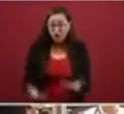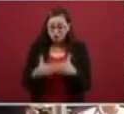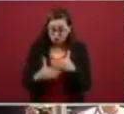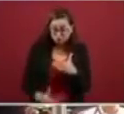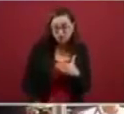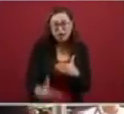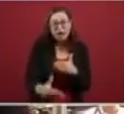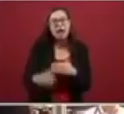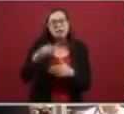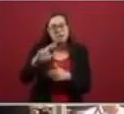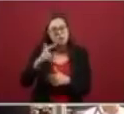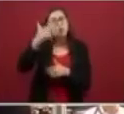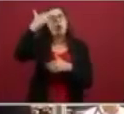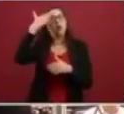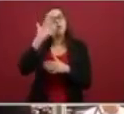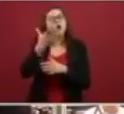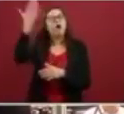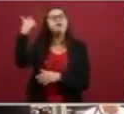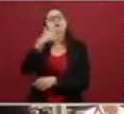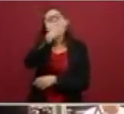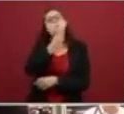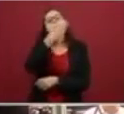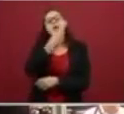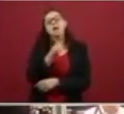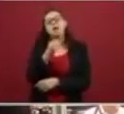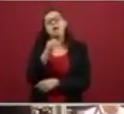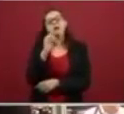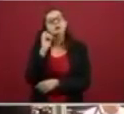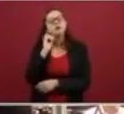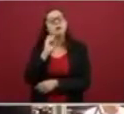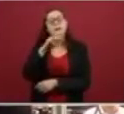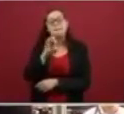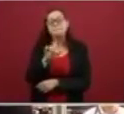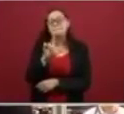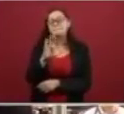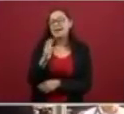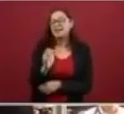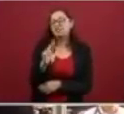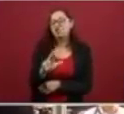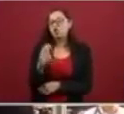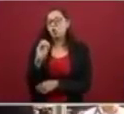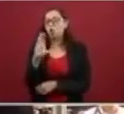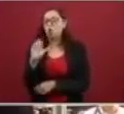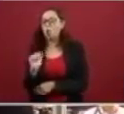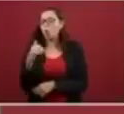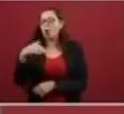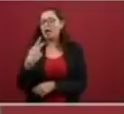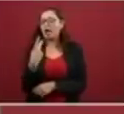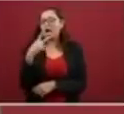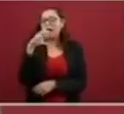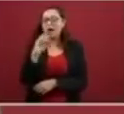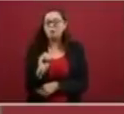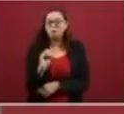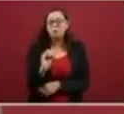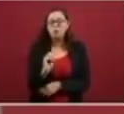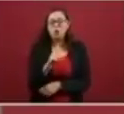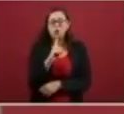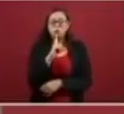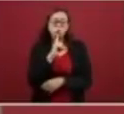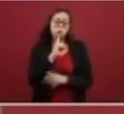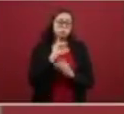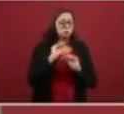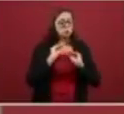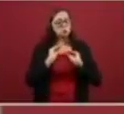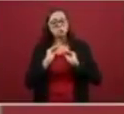decía Melchor Ocampo, el moderado es simplemente un conservador